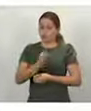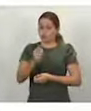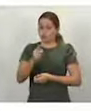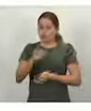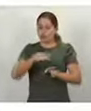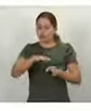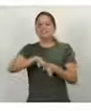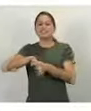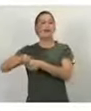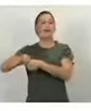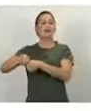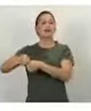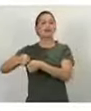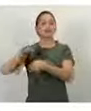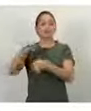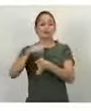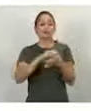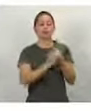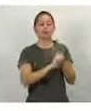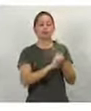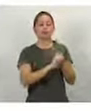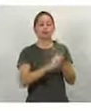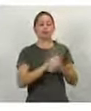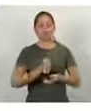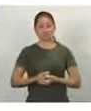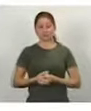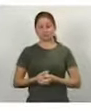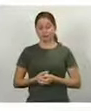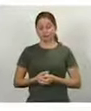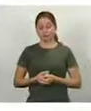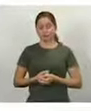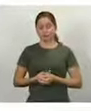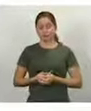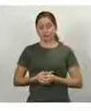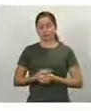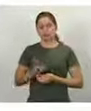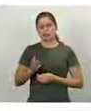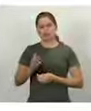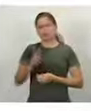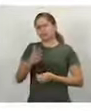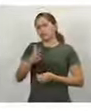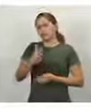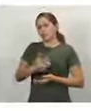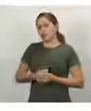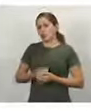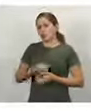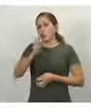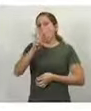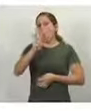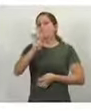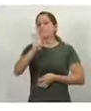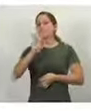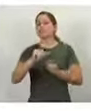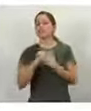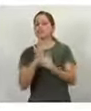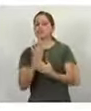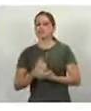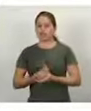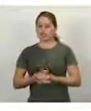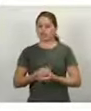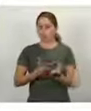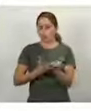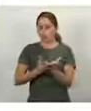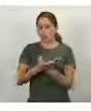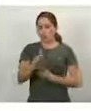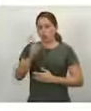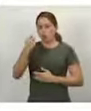separado de los demás combatientes. Aproximadamente a los 27 días continuó el